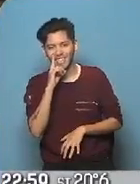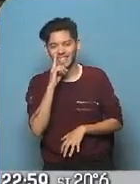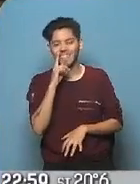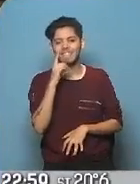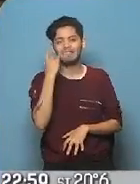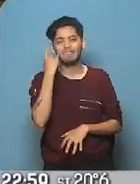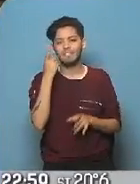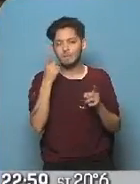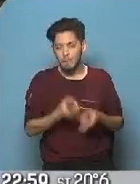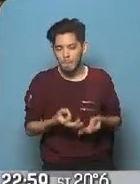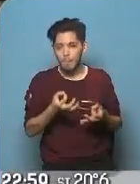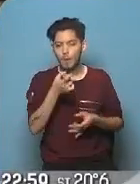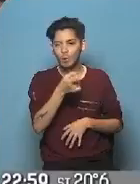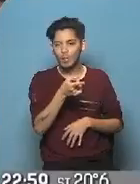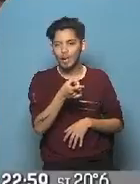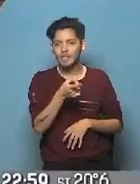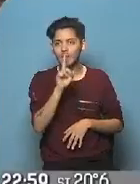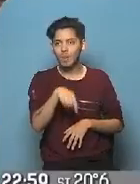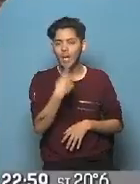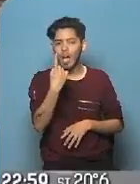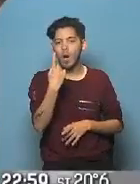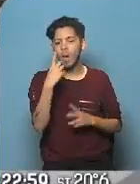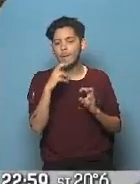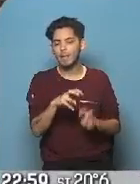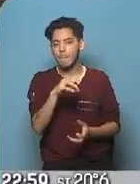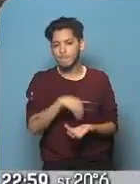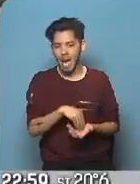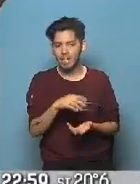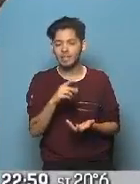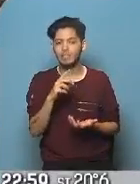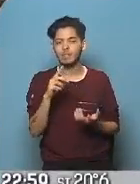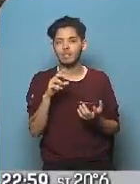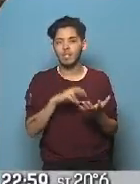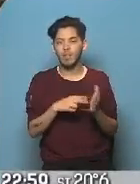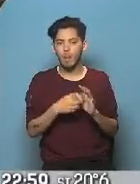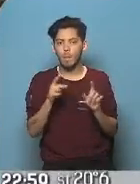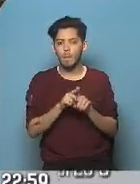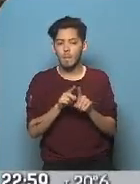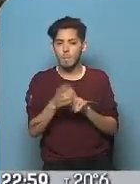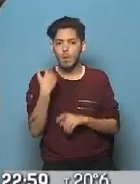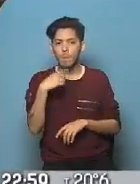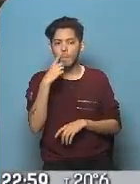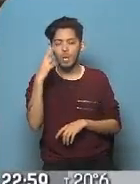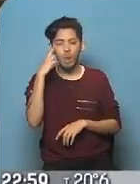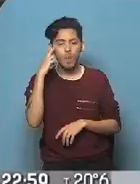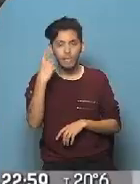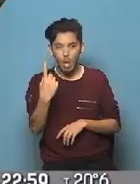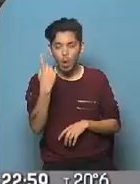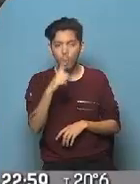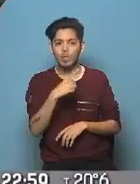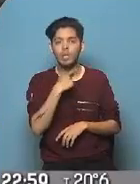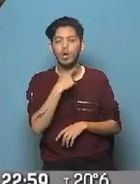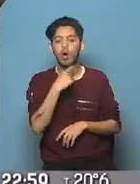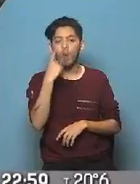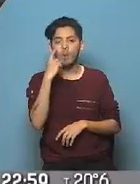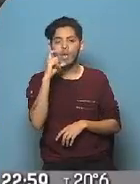abrir una una investigación adicional significa que se puede producir lo mismo que en 1991 cuando clarence